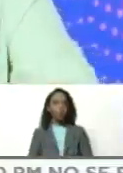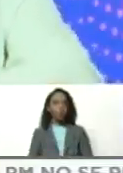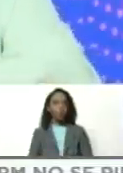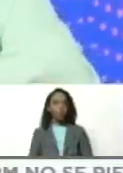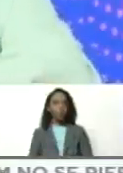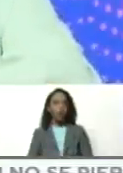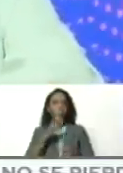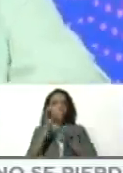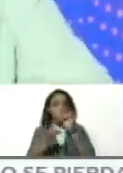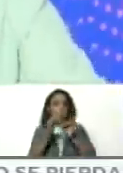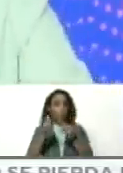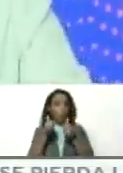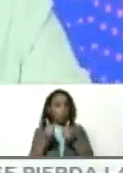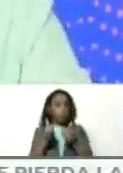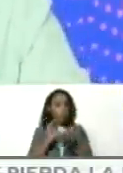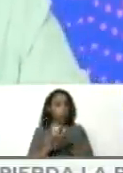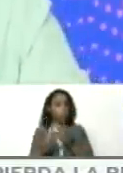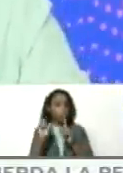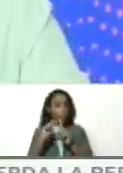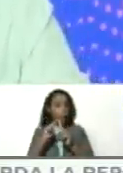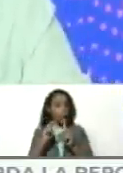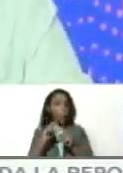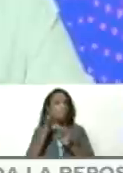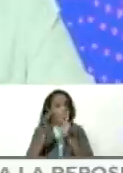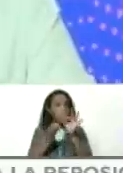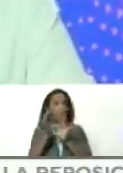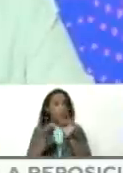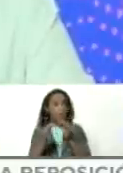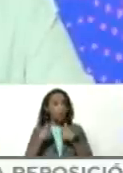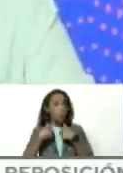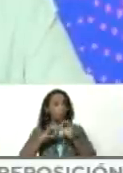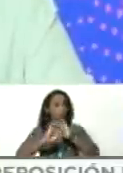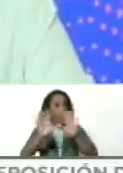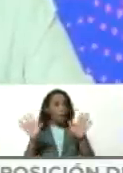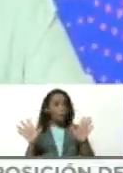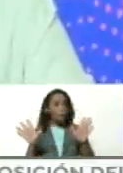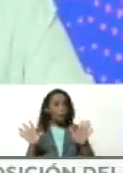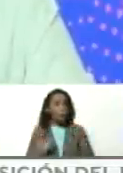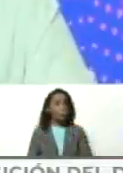¿Me explico bien? ¿Me explico?